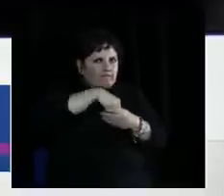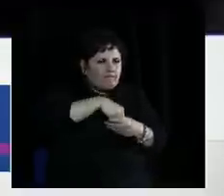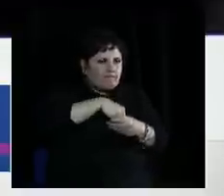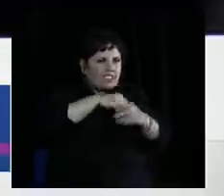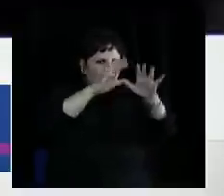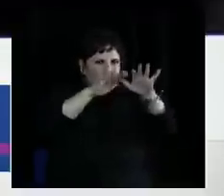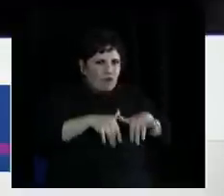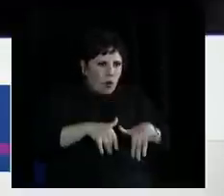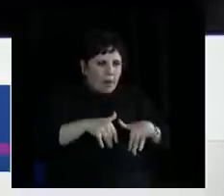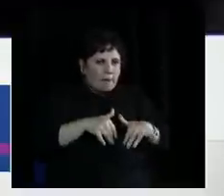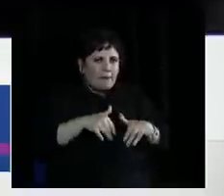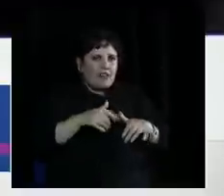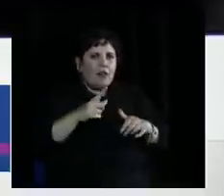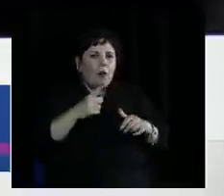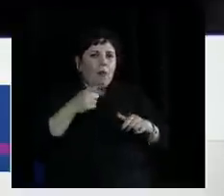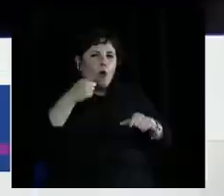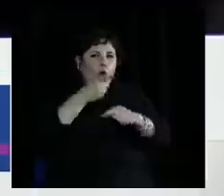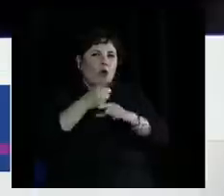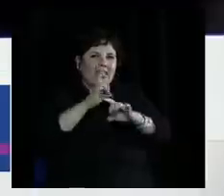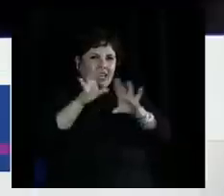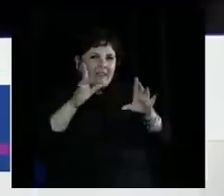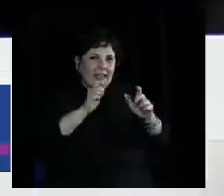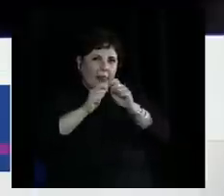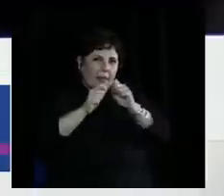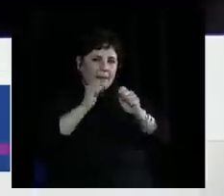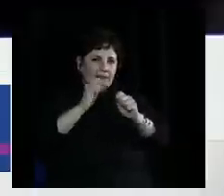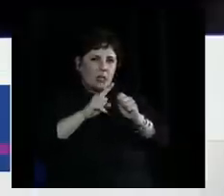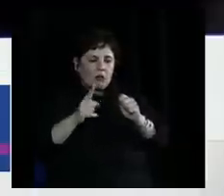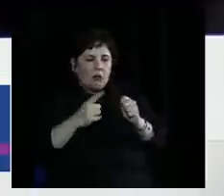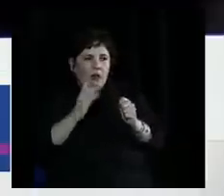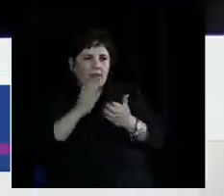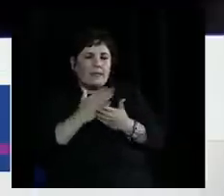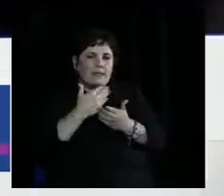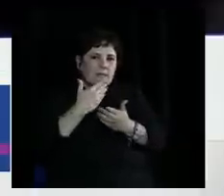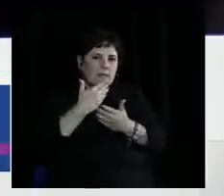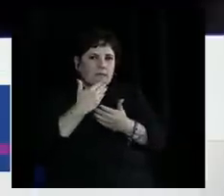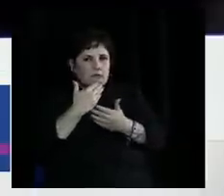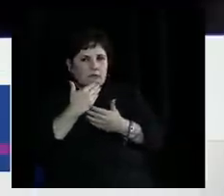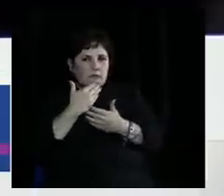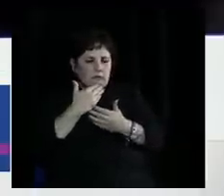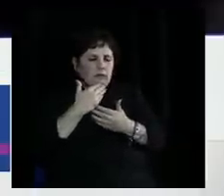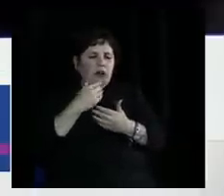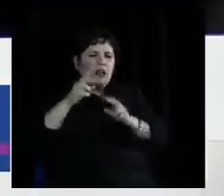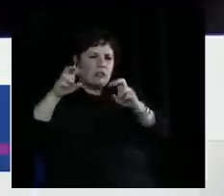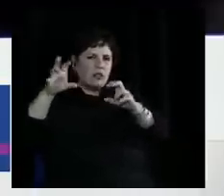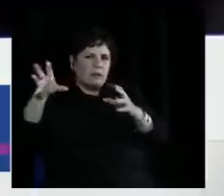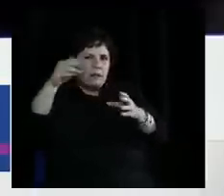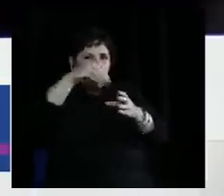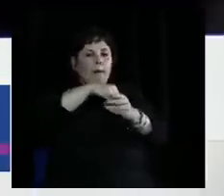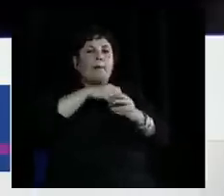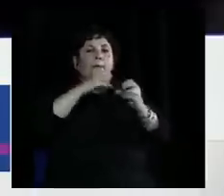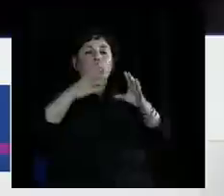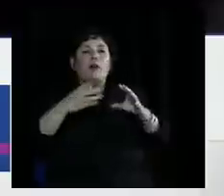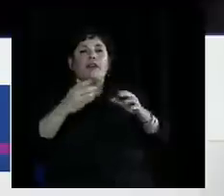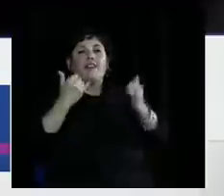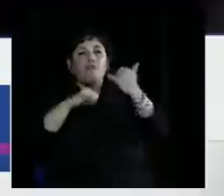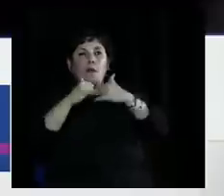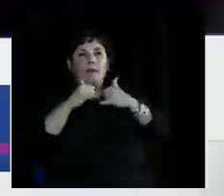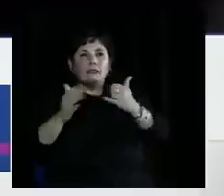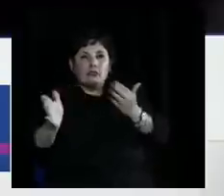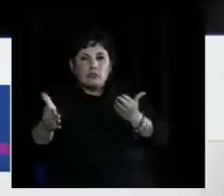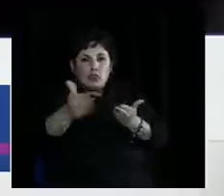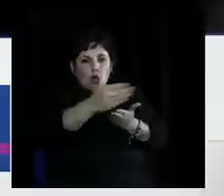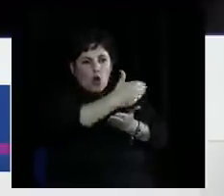nosotros teníamos de lo que había ocurrido. Y finalmente resolvimos que sí, en primer lugar, porque la información que nosotros recogimos era